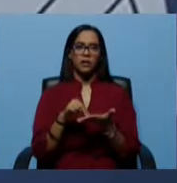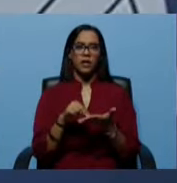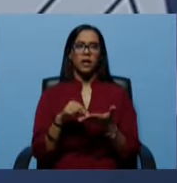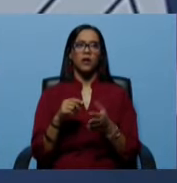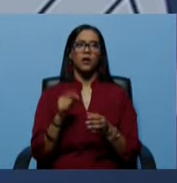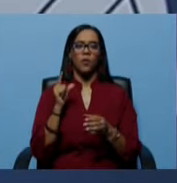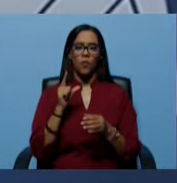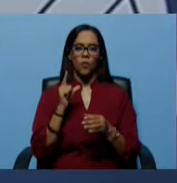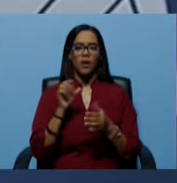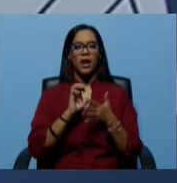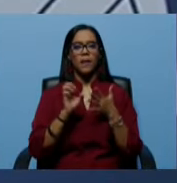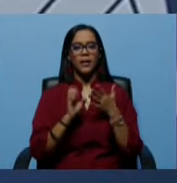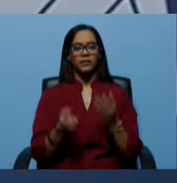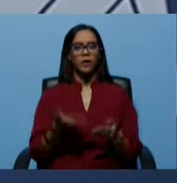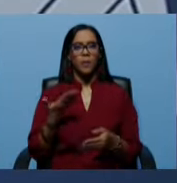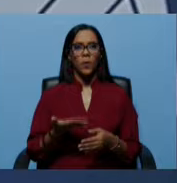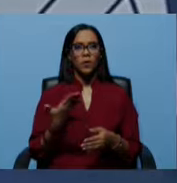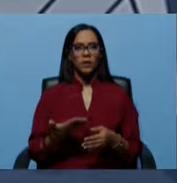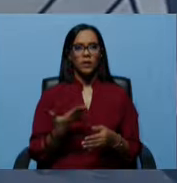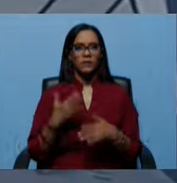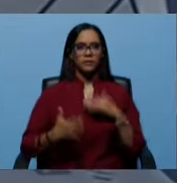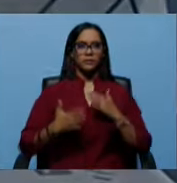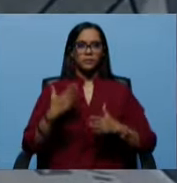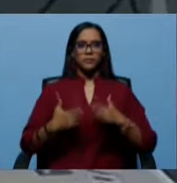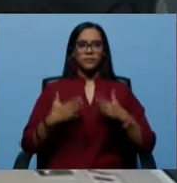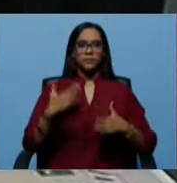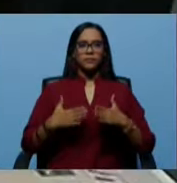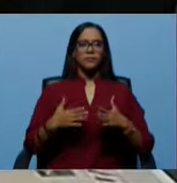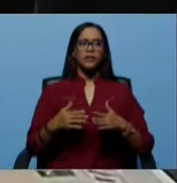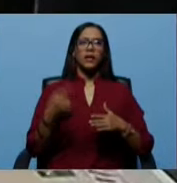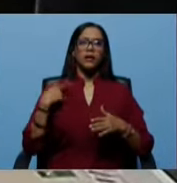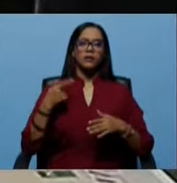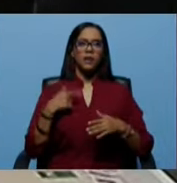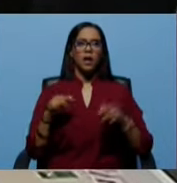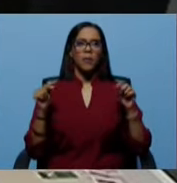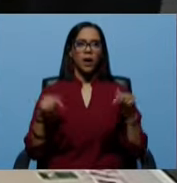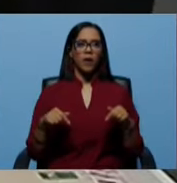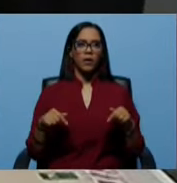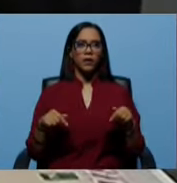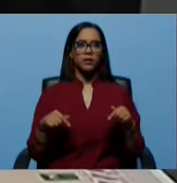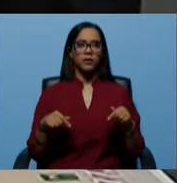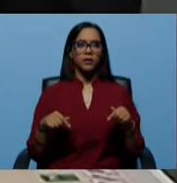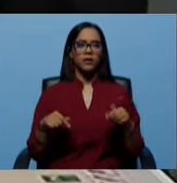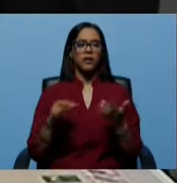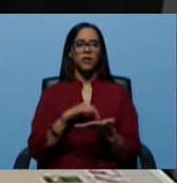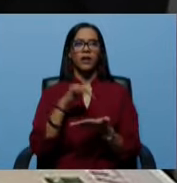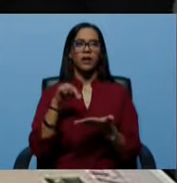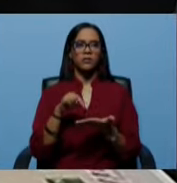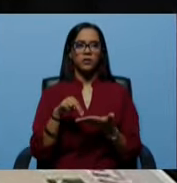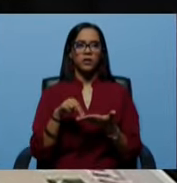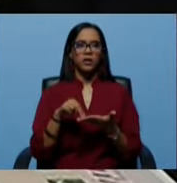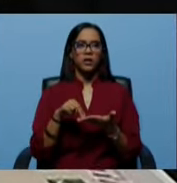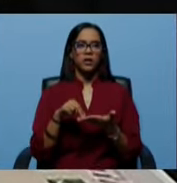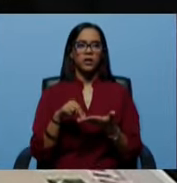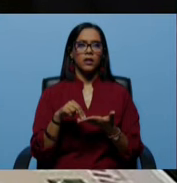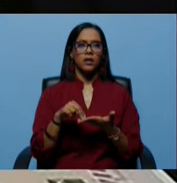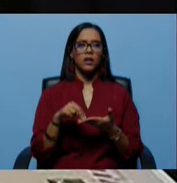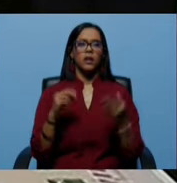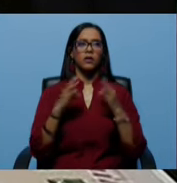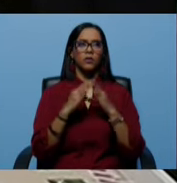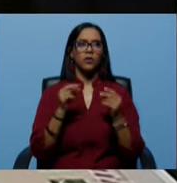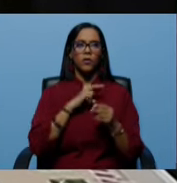muy importante en el área de robótica. Tenemos ahorita a nivel nacional, en estos todos